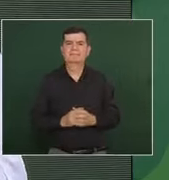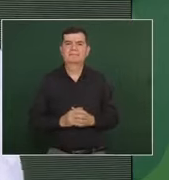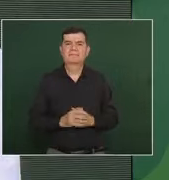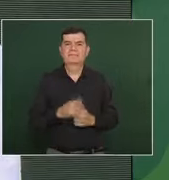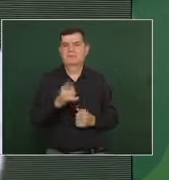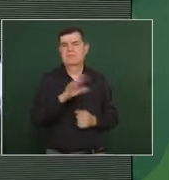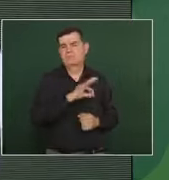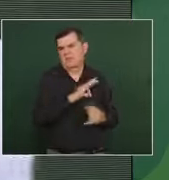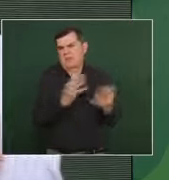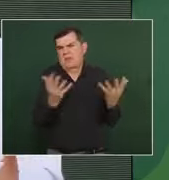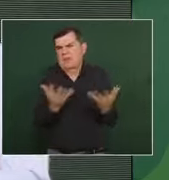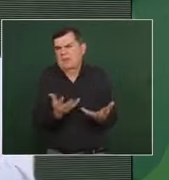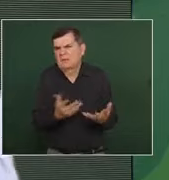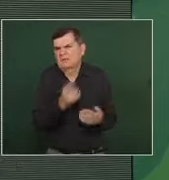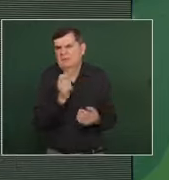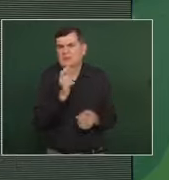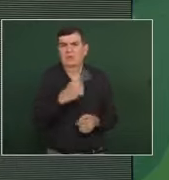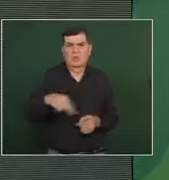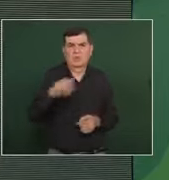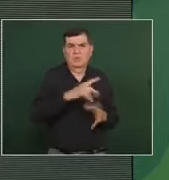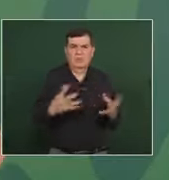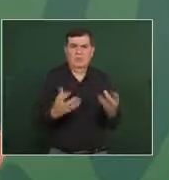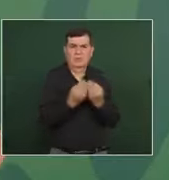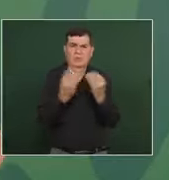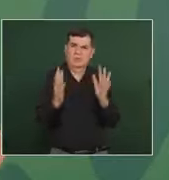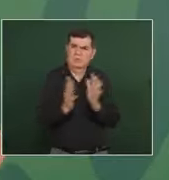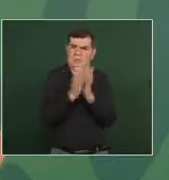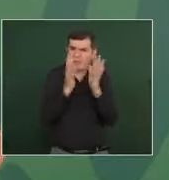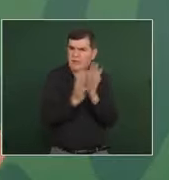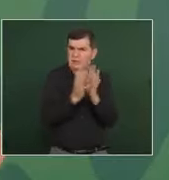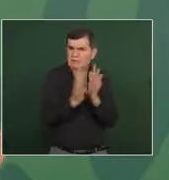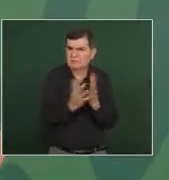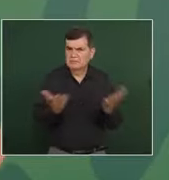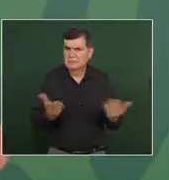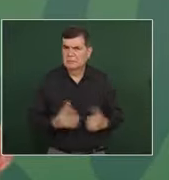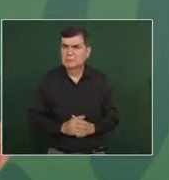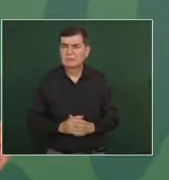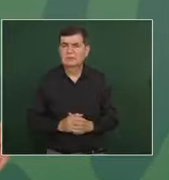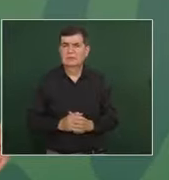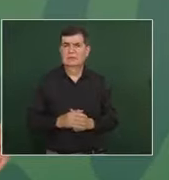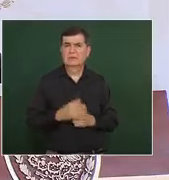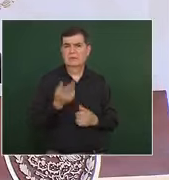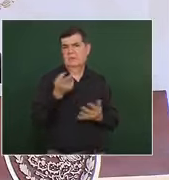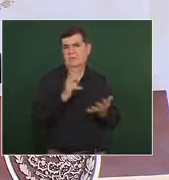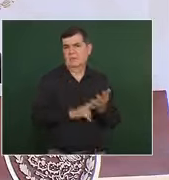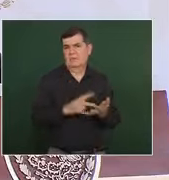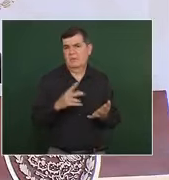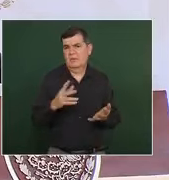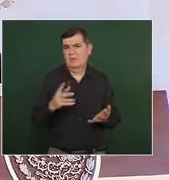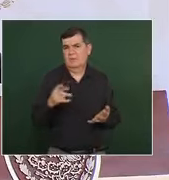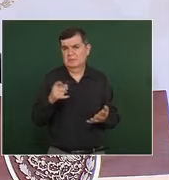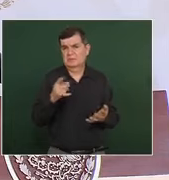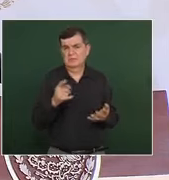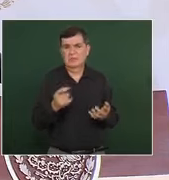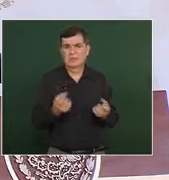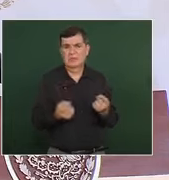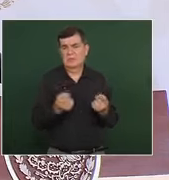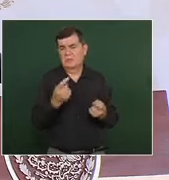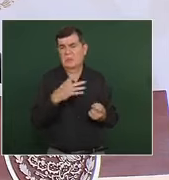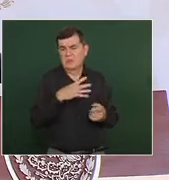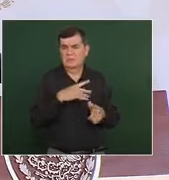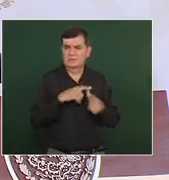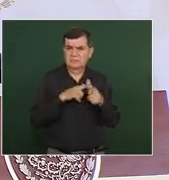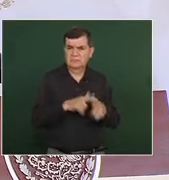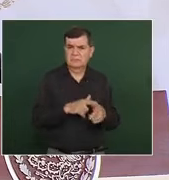se puede hacer si todos participamos y si se